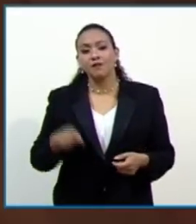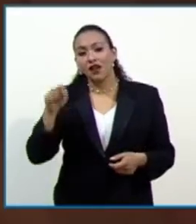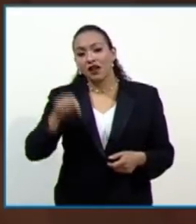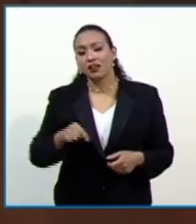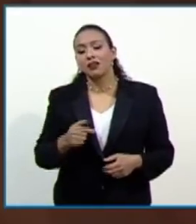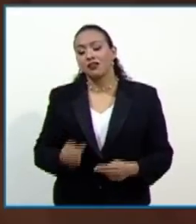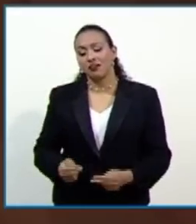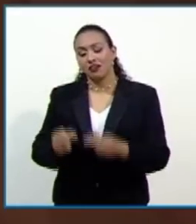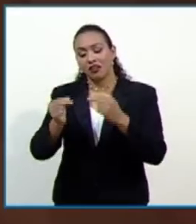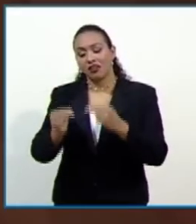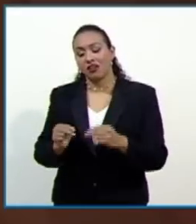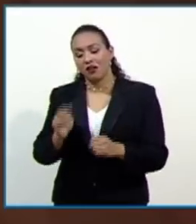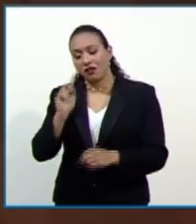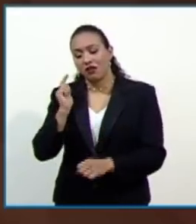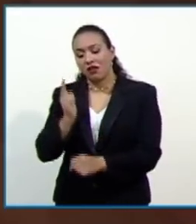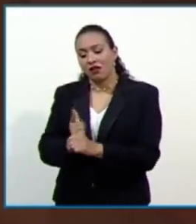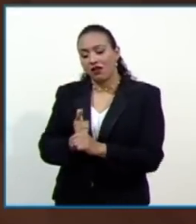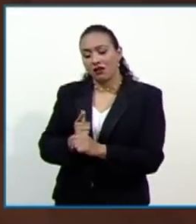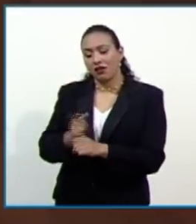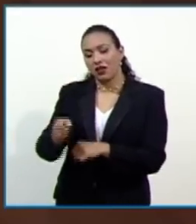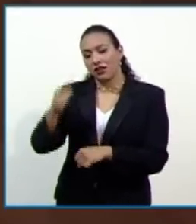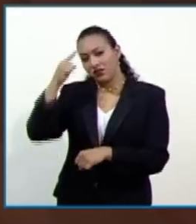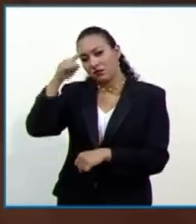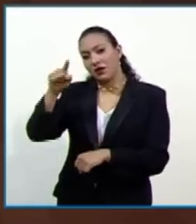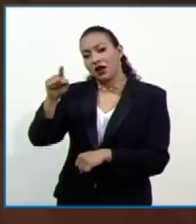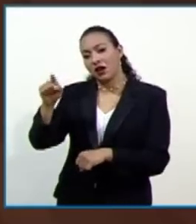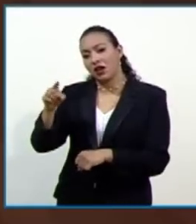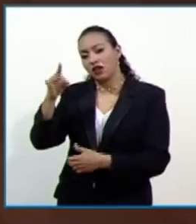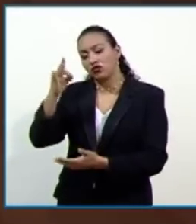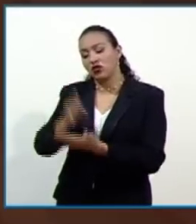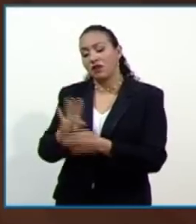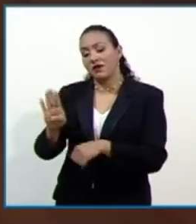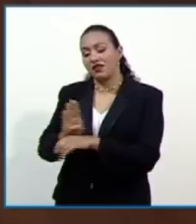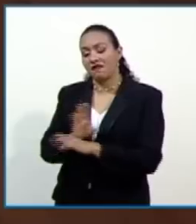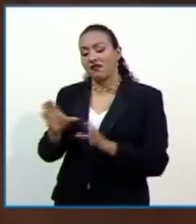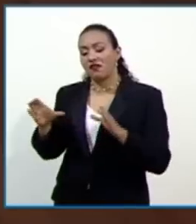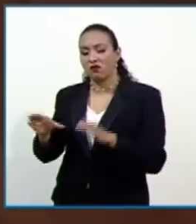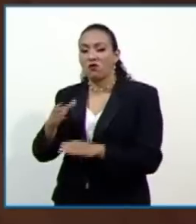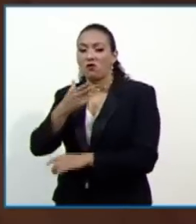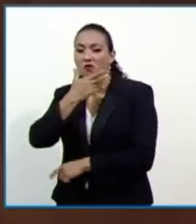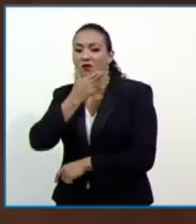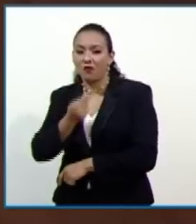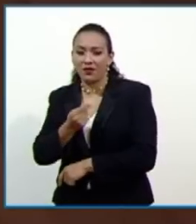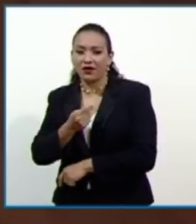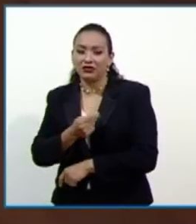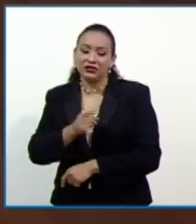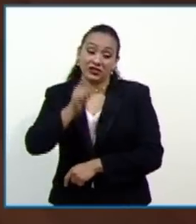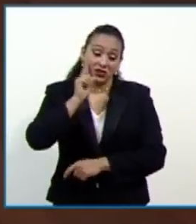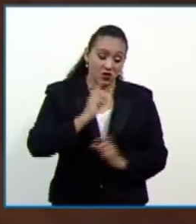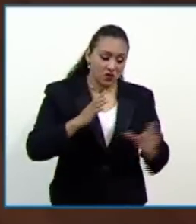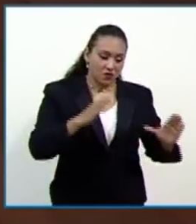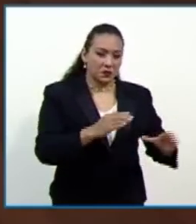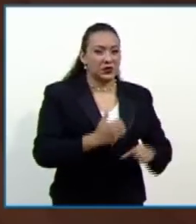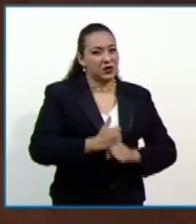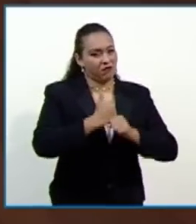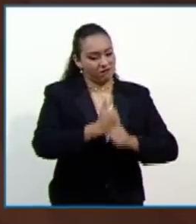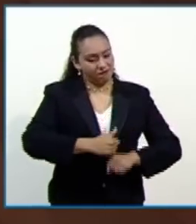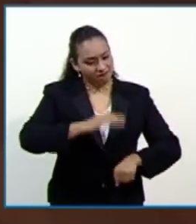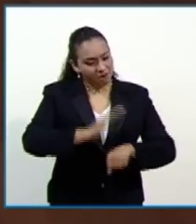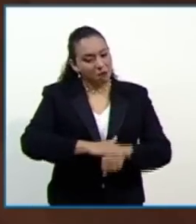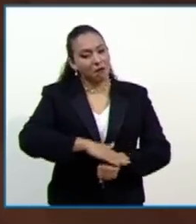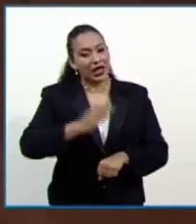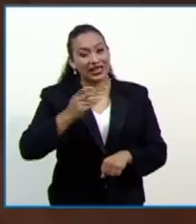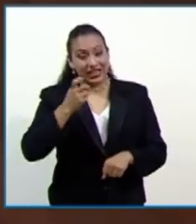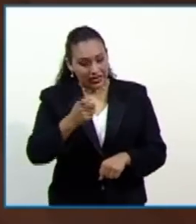negocio demasiado ventajoso para un solo lado. Ese creo que es uno de los elementos fundamentales